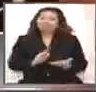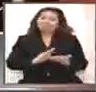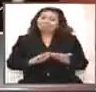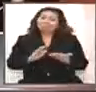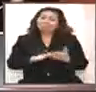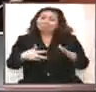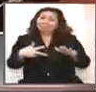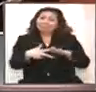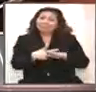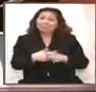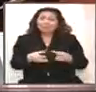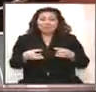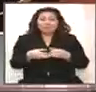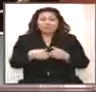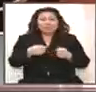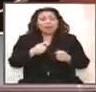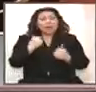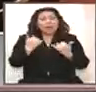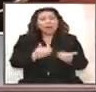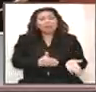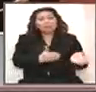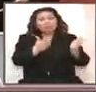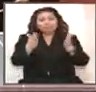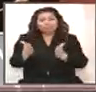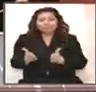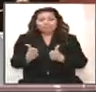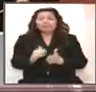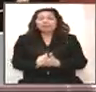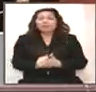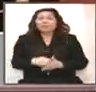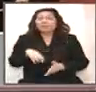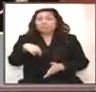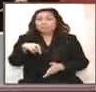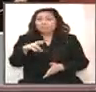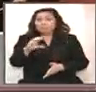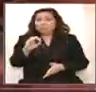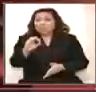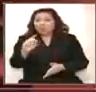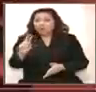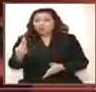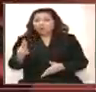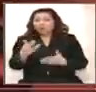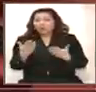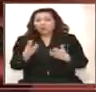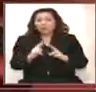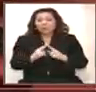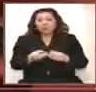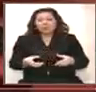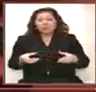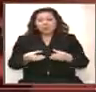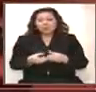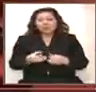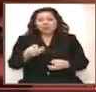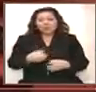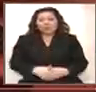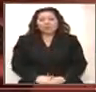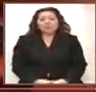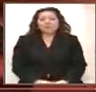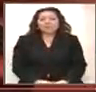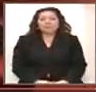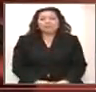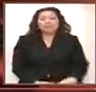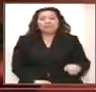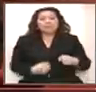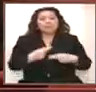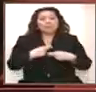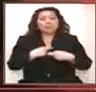Tuvimos la sesión de la Comisión Agraria para dar pase aquí al hemiciclo Raúl Porras Barrenechea, donde sesiona la Comisión de Justicia y